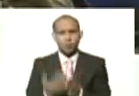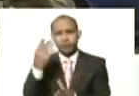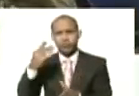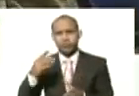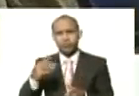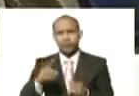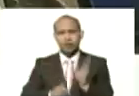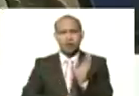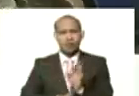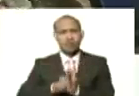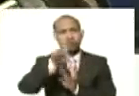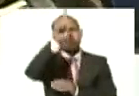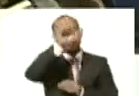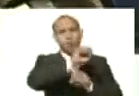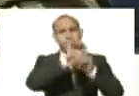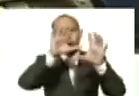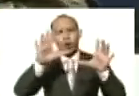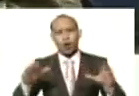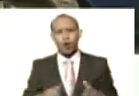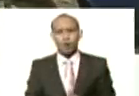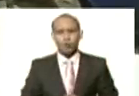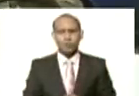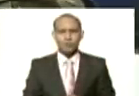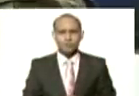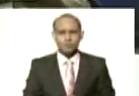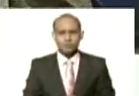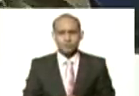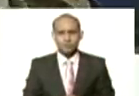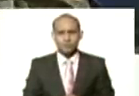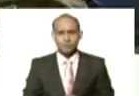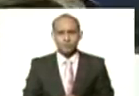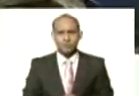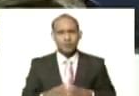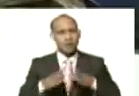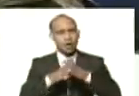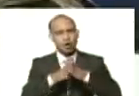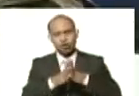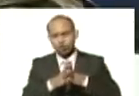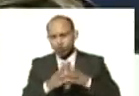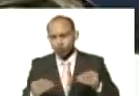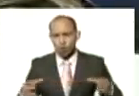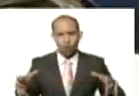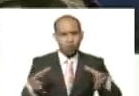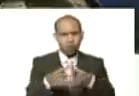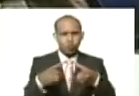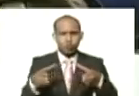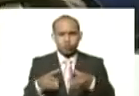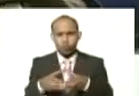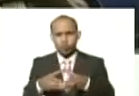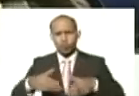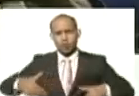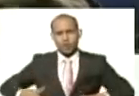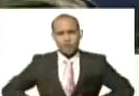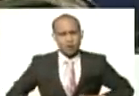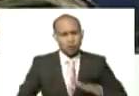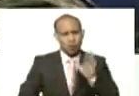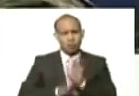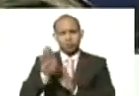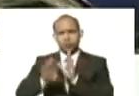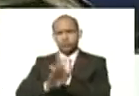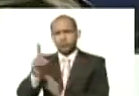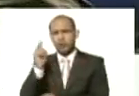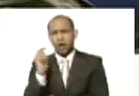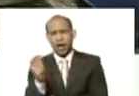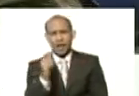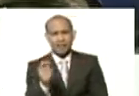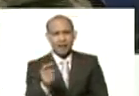misilísticos, tanto del CODAI como del Ejército. Todos los componentes se empeñaron, tuvimos tareas en lo